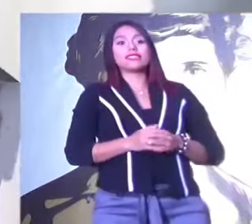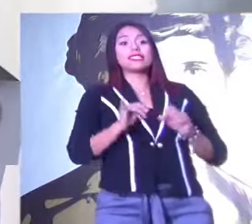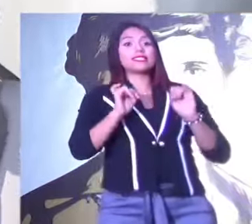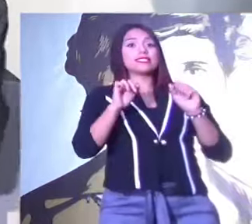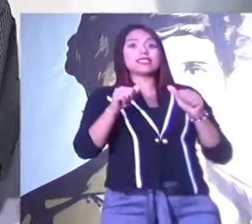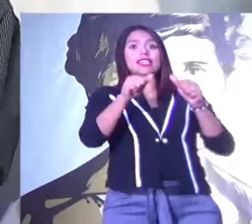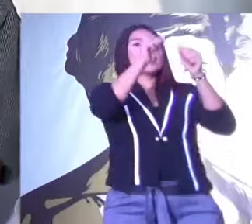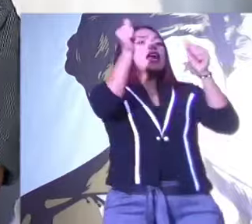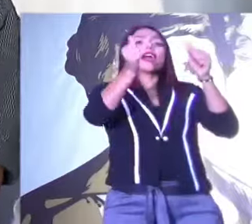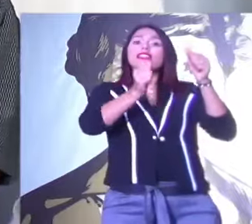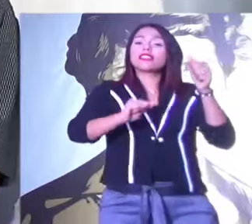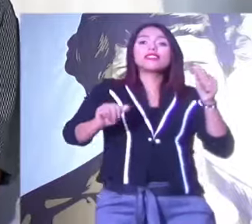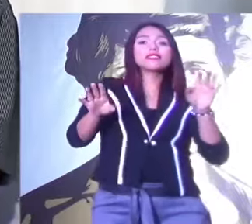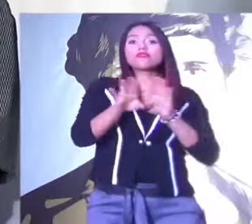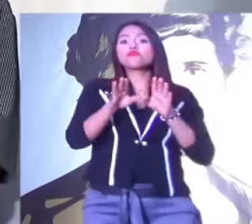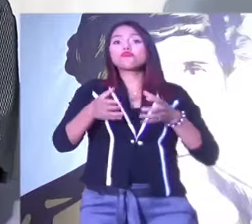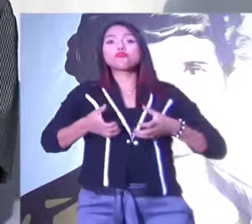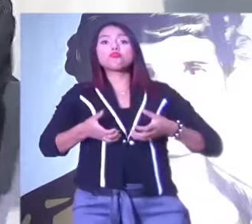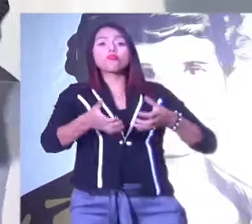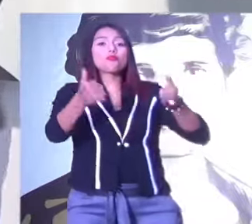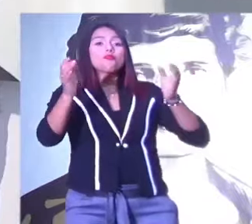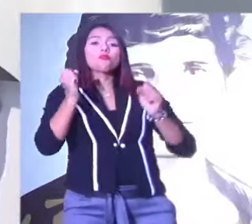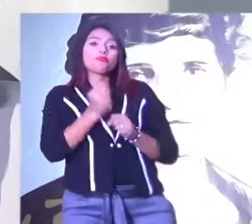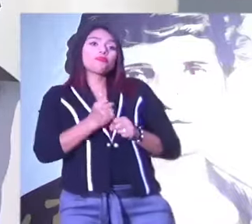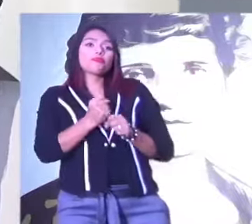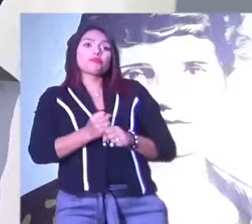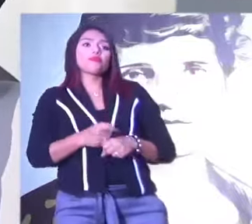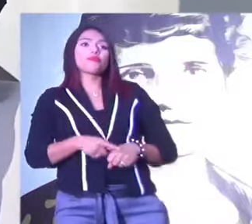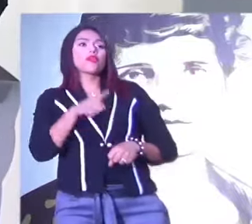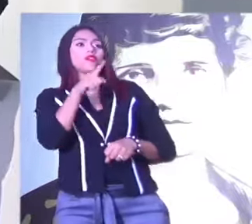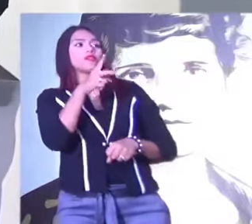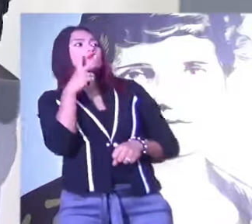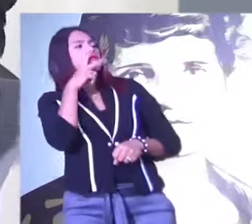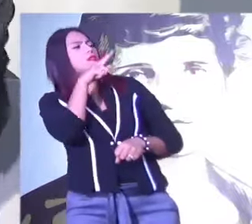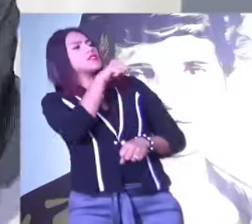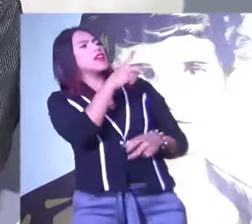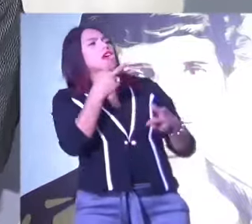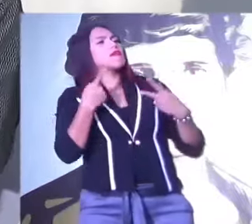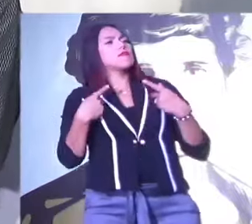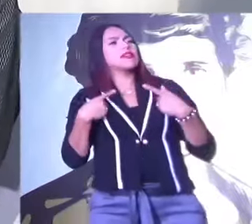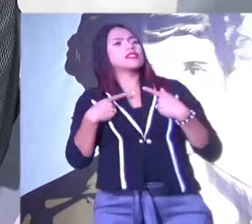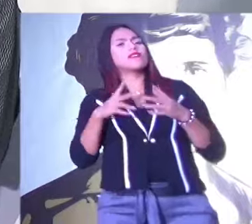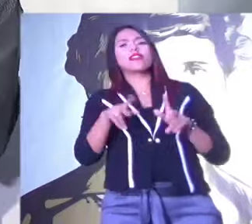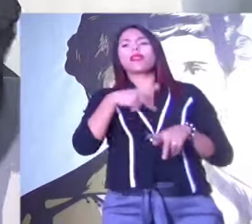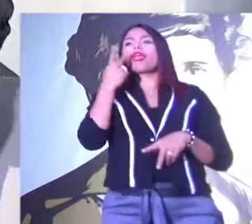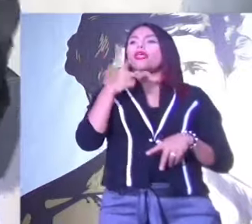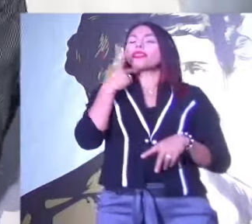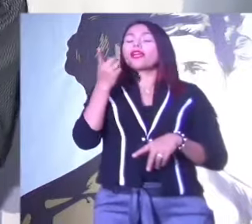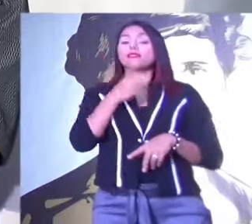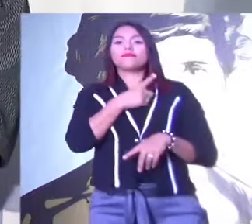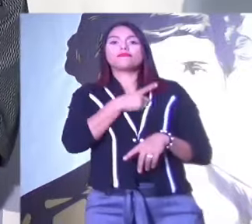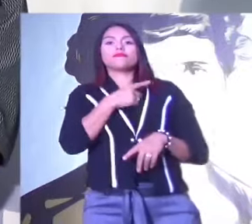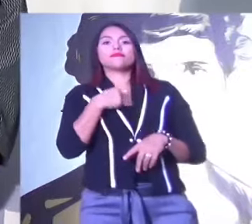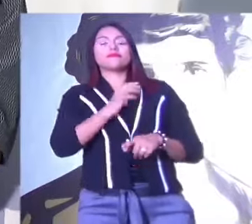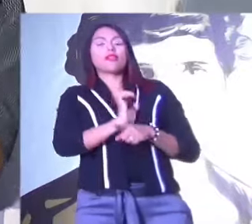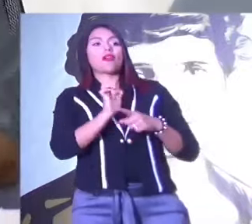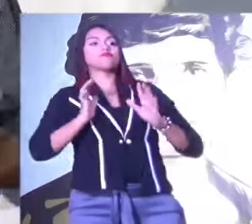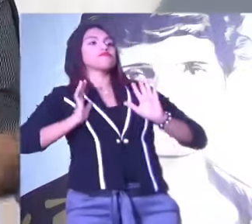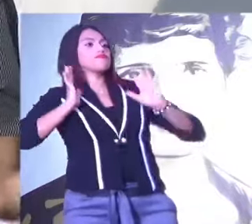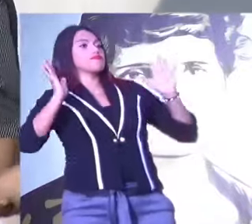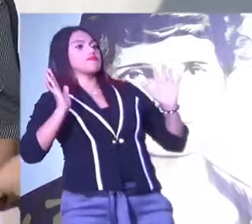artistas callejeros, ¿no? Son los artistas que nos encontramos hablando solo en las esquinas, ¿no? Eso es lo que me atrae, ¿no?